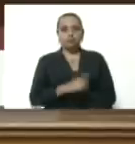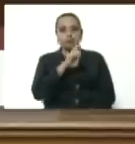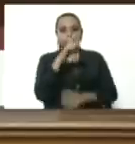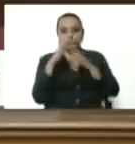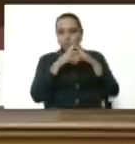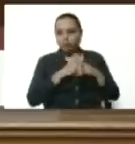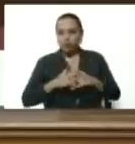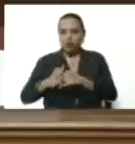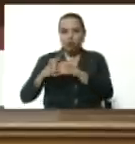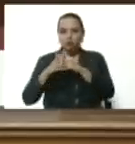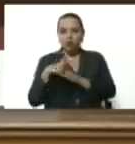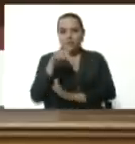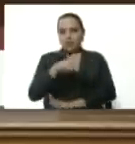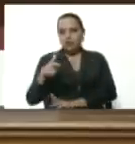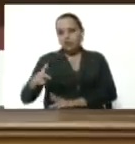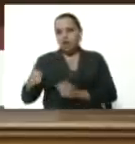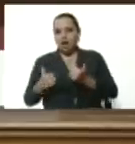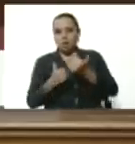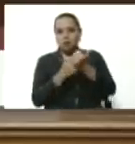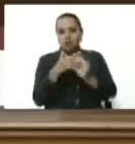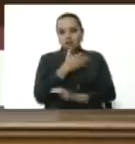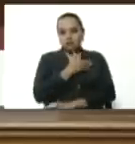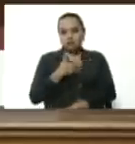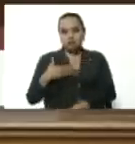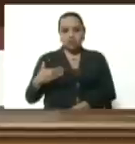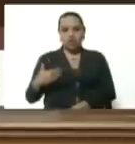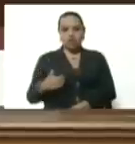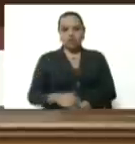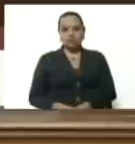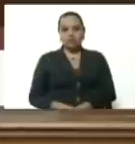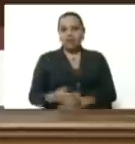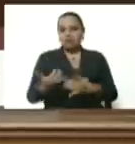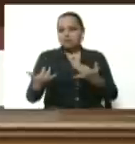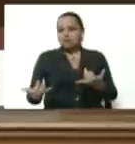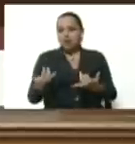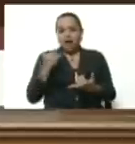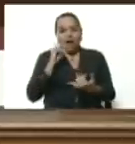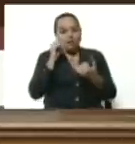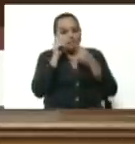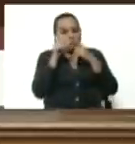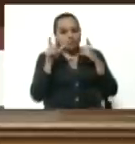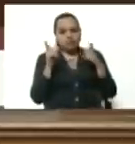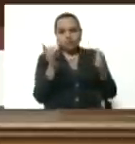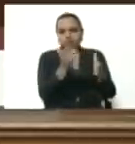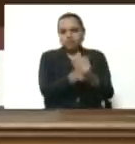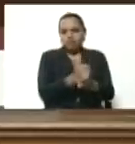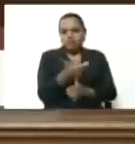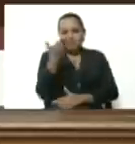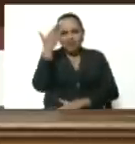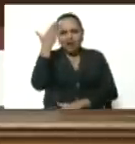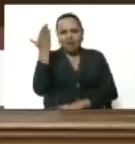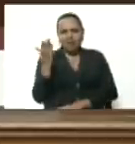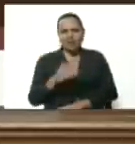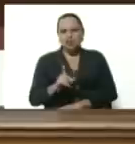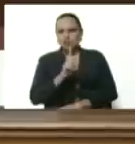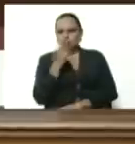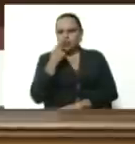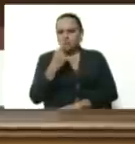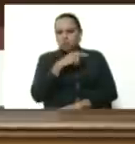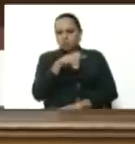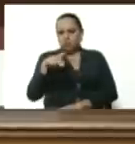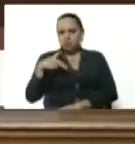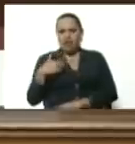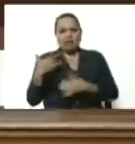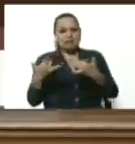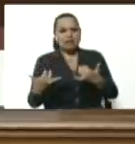y sus aliados han querido, están ya descubiertos, ¿no? No es porque lo digamos nosotros,